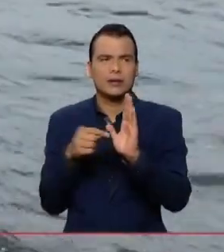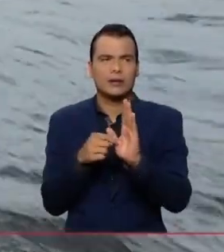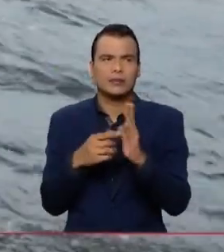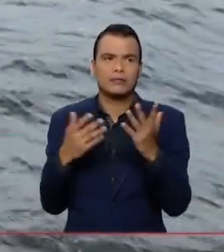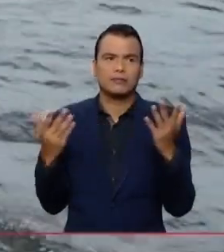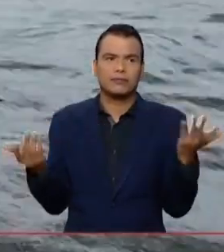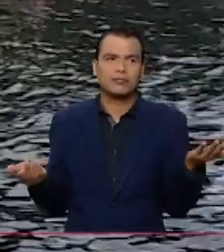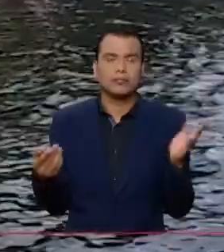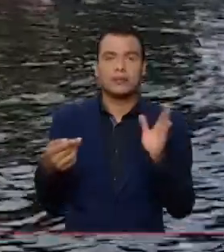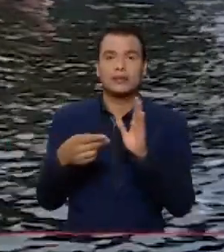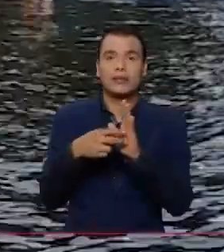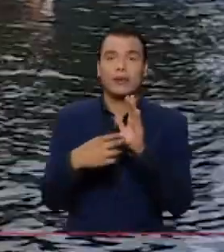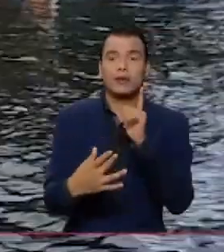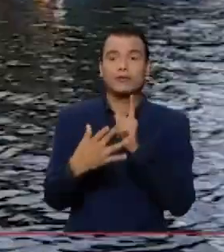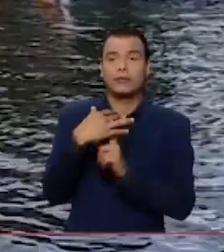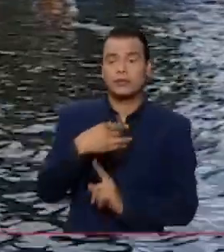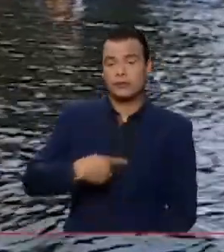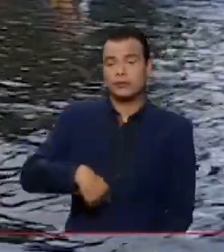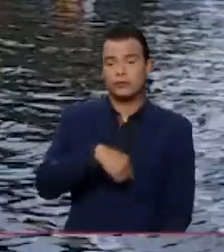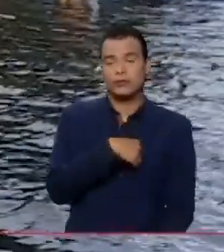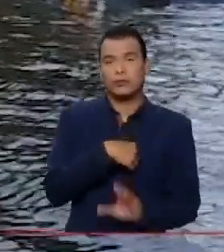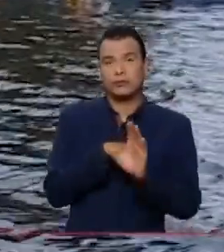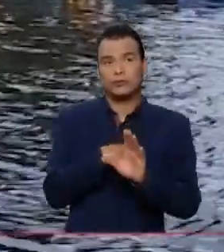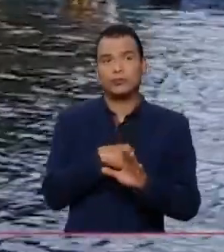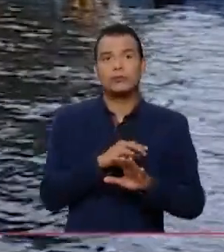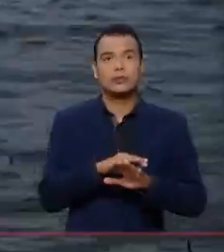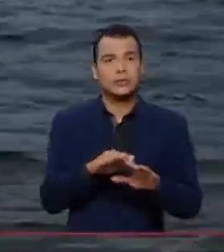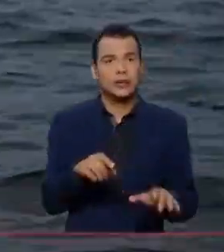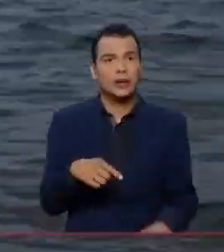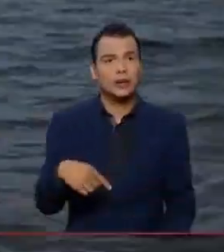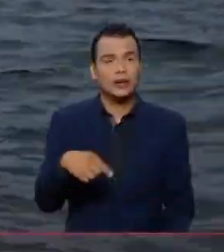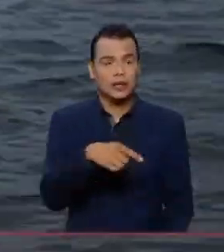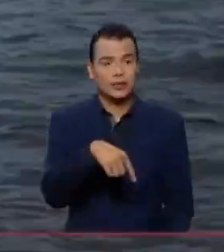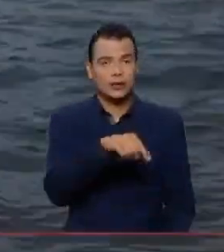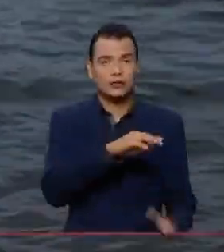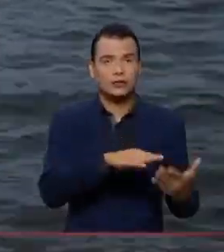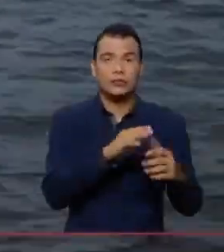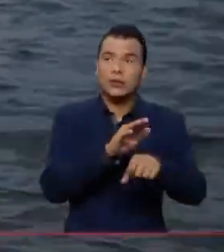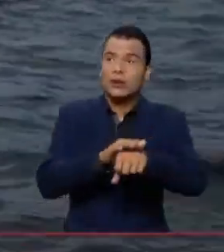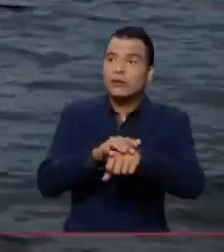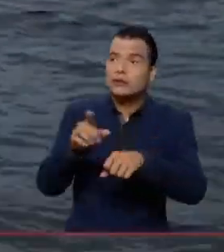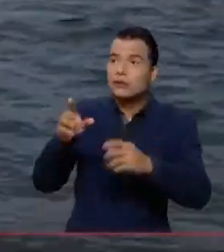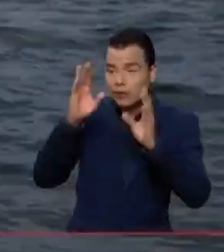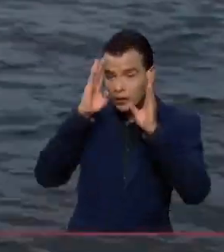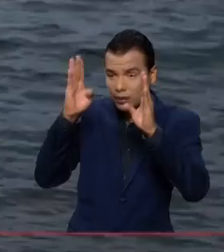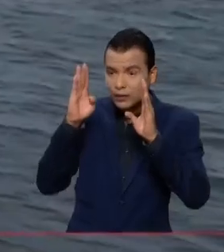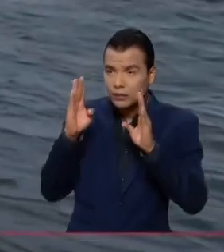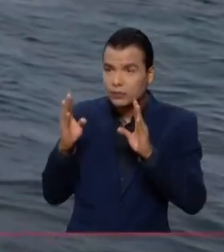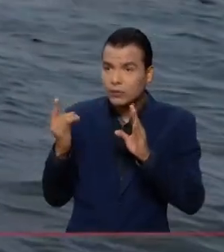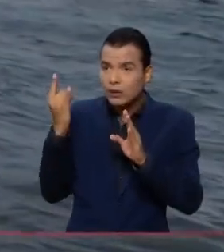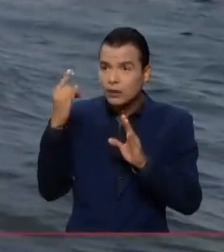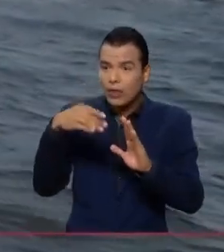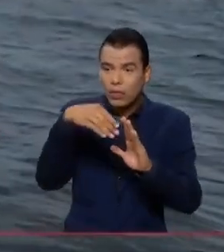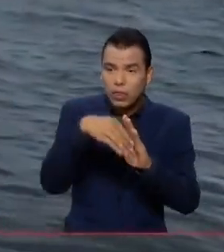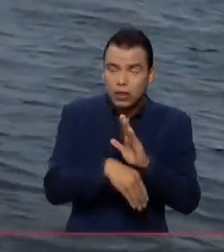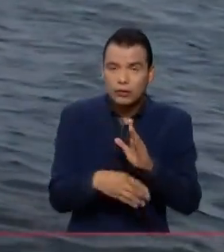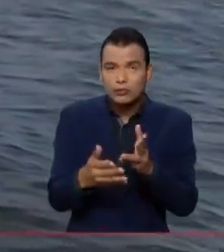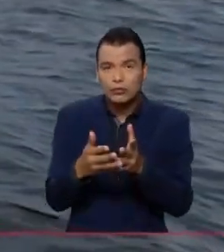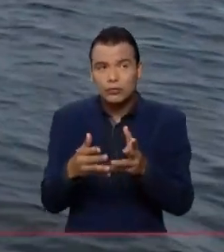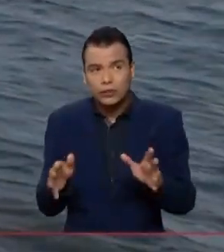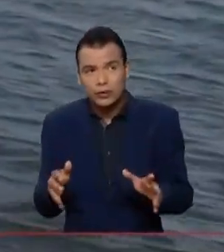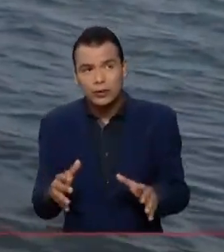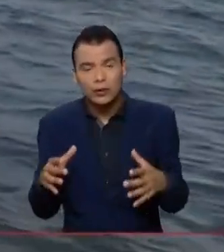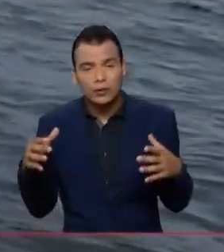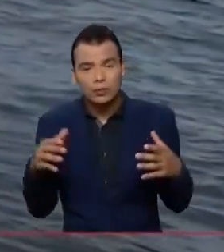para la comunidad. A pesar que se han hecho toda clase de llamados para que los tengan en cuenta y eviten la quiebra de sus emprendimientos,